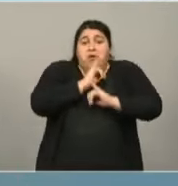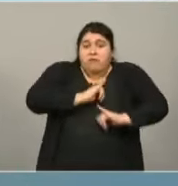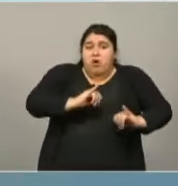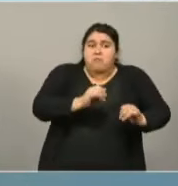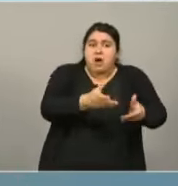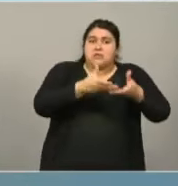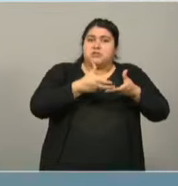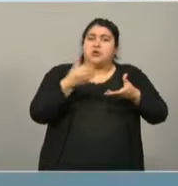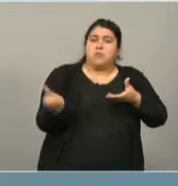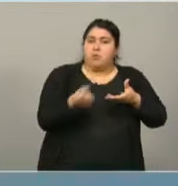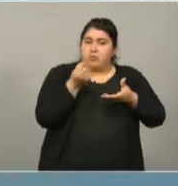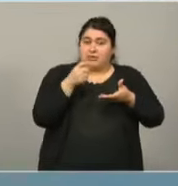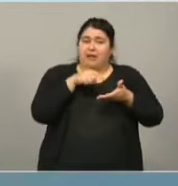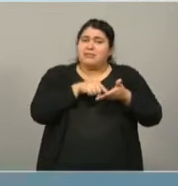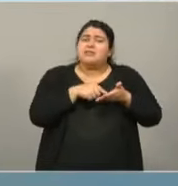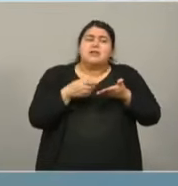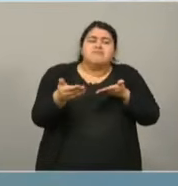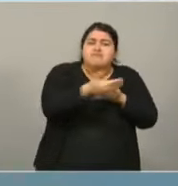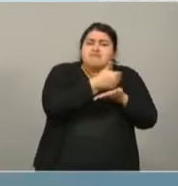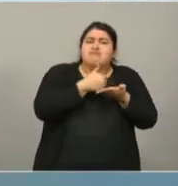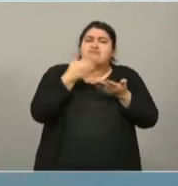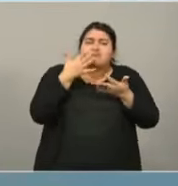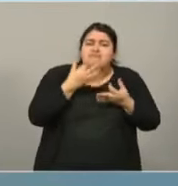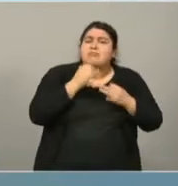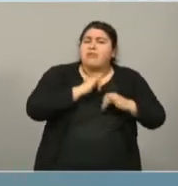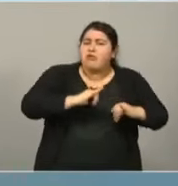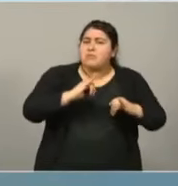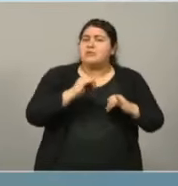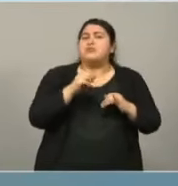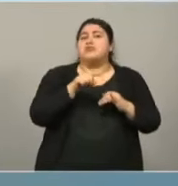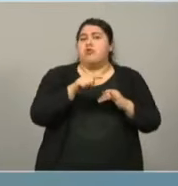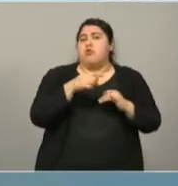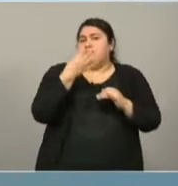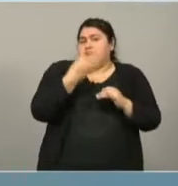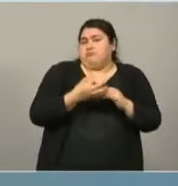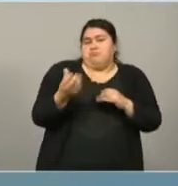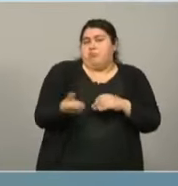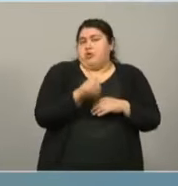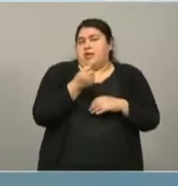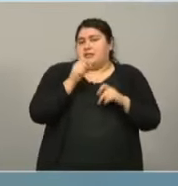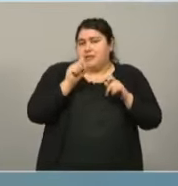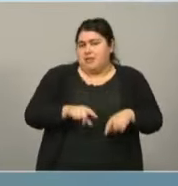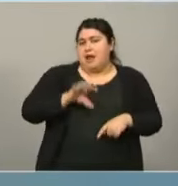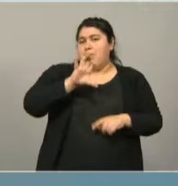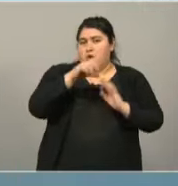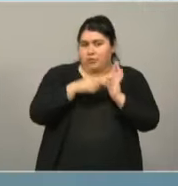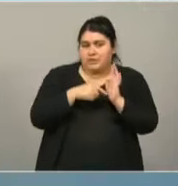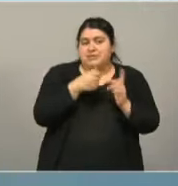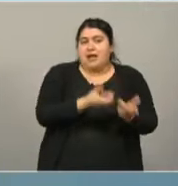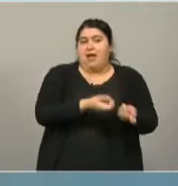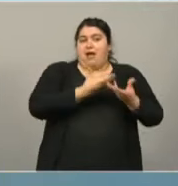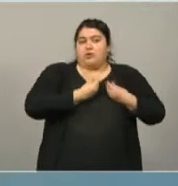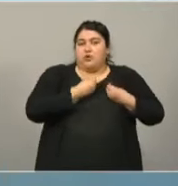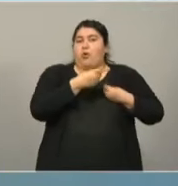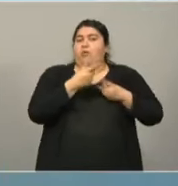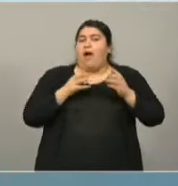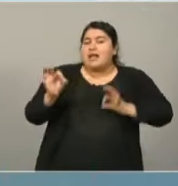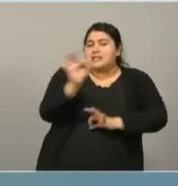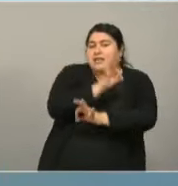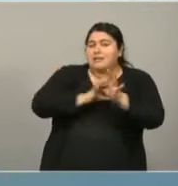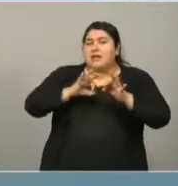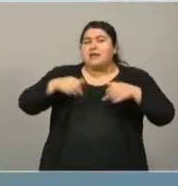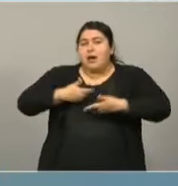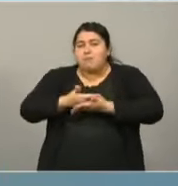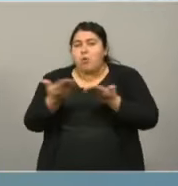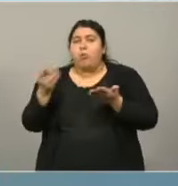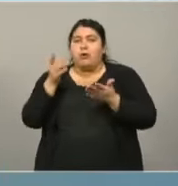es un estudio que como les decía es representativo de la población de la provincia buenos nos permite tomar decisiones para el diseño de políticas públicas en